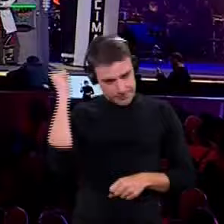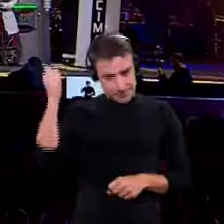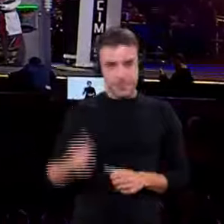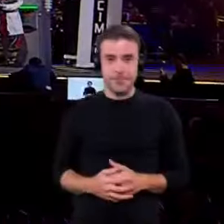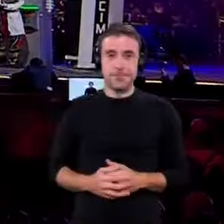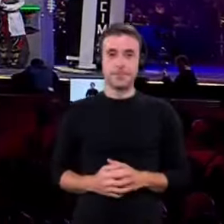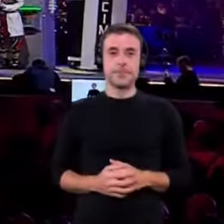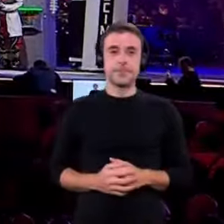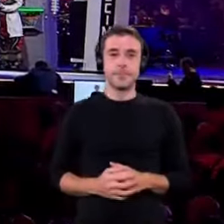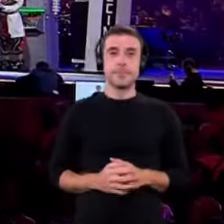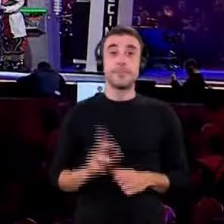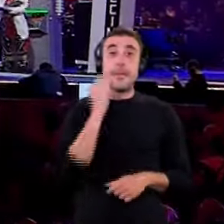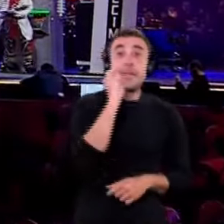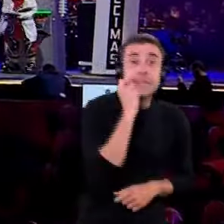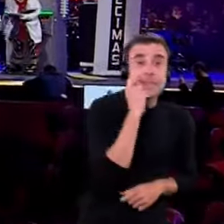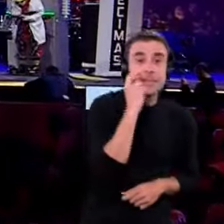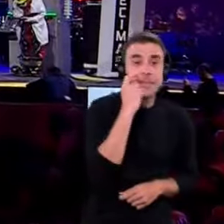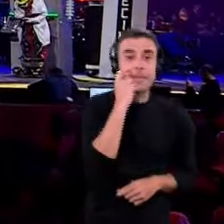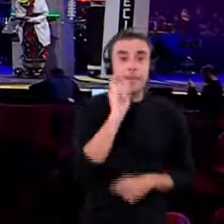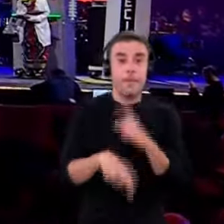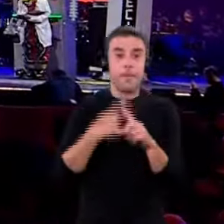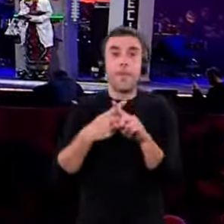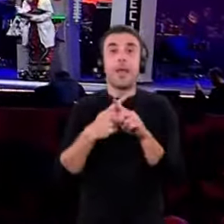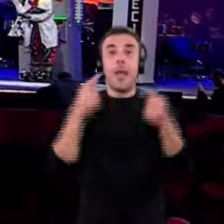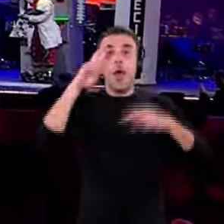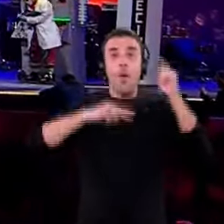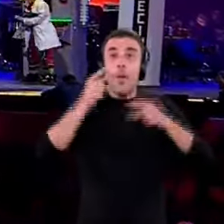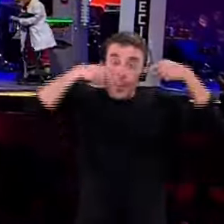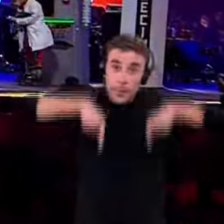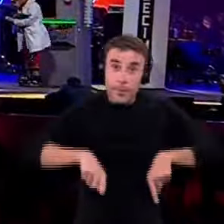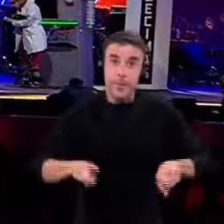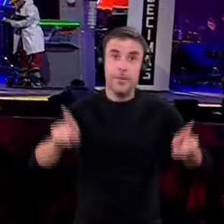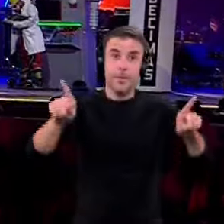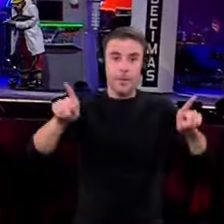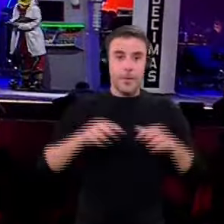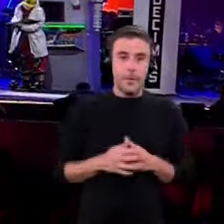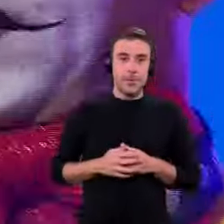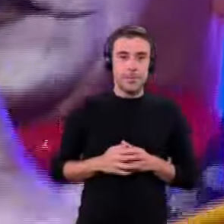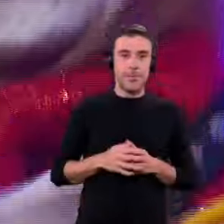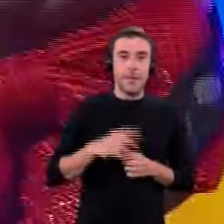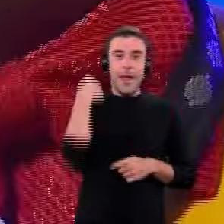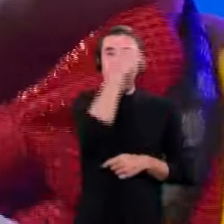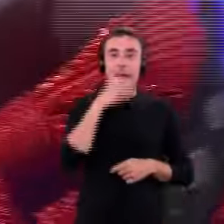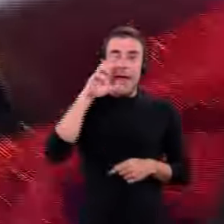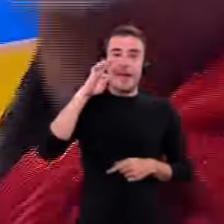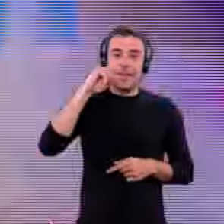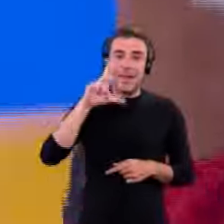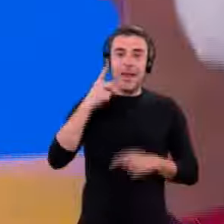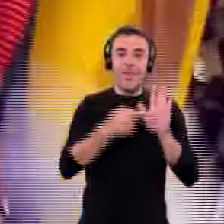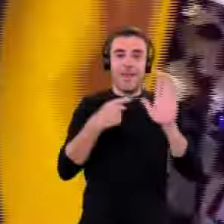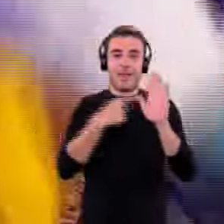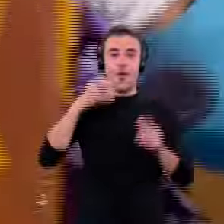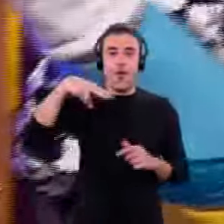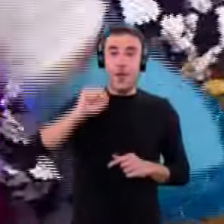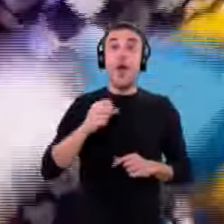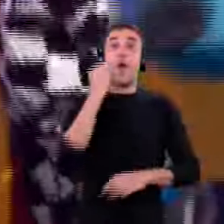artificial. Están las Teresitas, las olas del Champar, el careto de Artiles, la dieta de Gonar, el